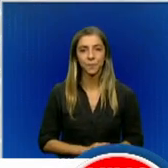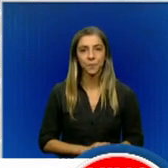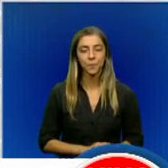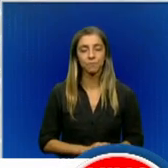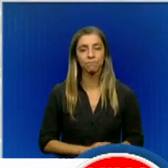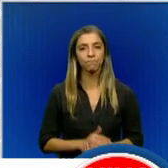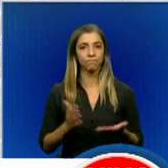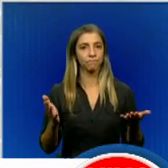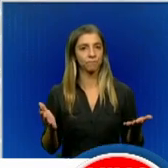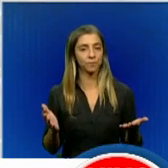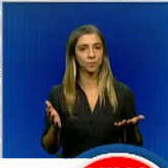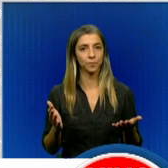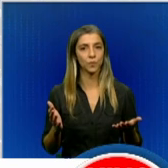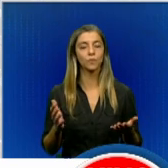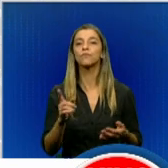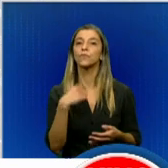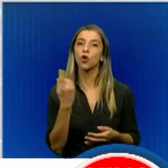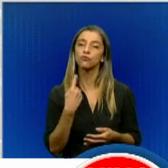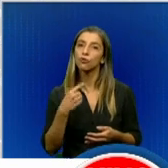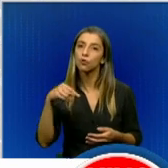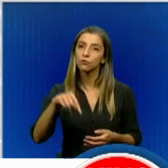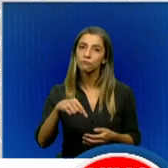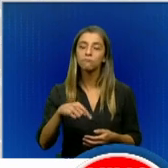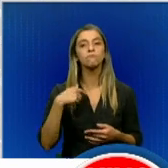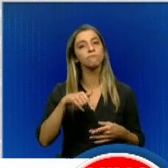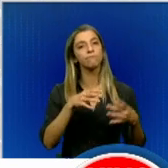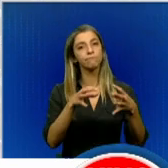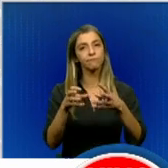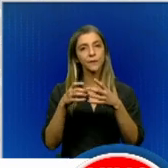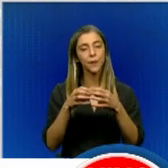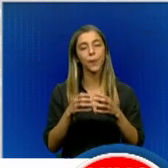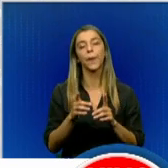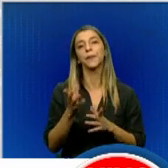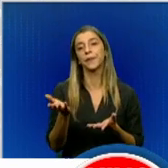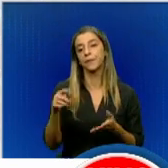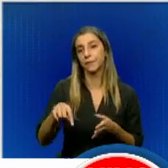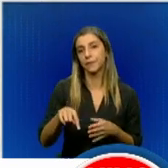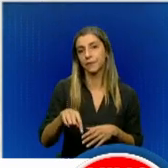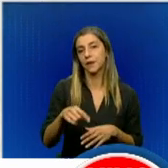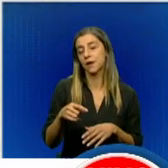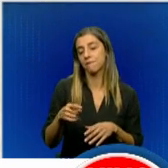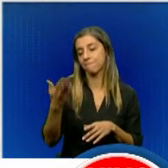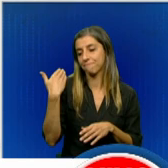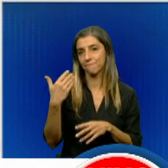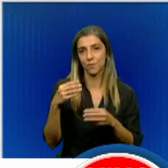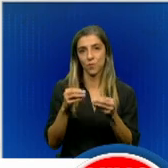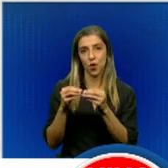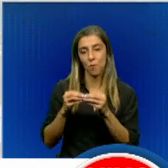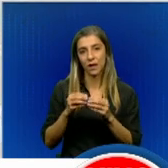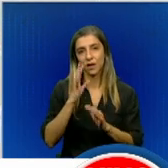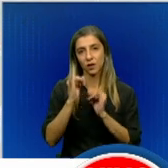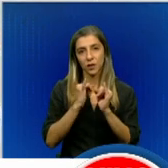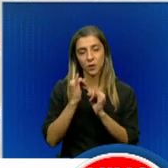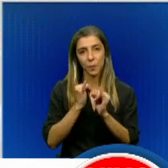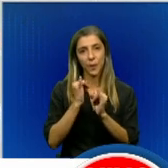bueno estamos debatiendo como decían mis compañeros que me antecedieron en el uso de la